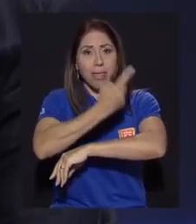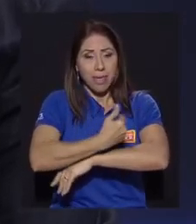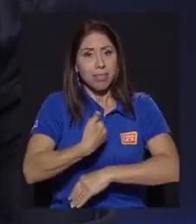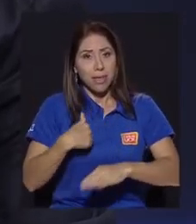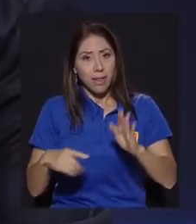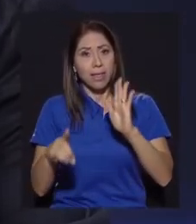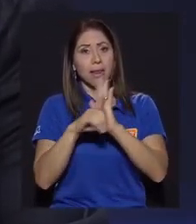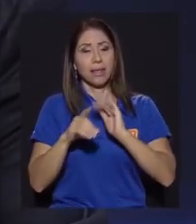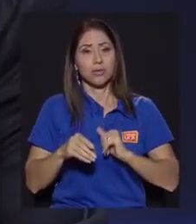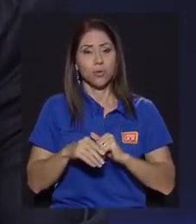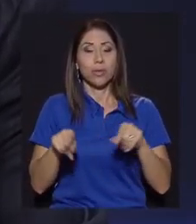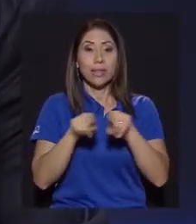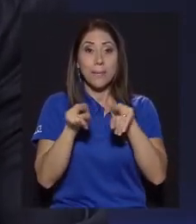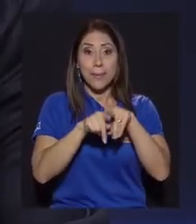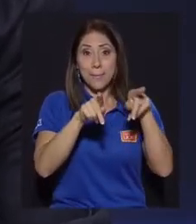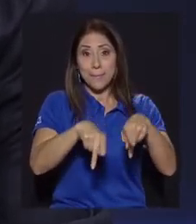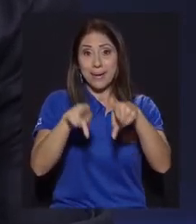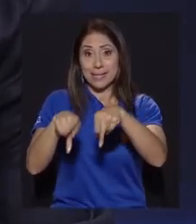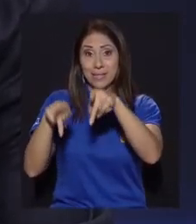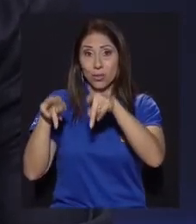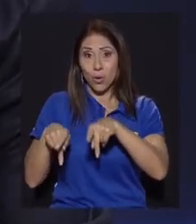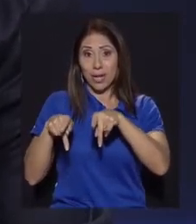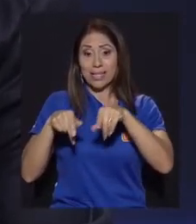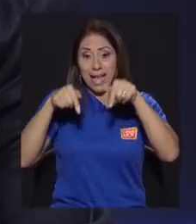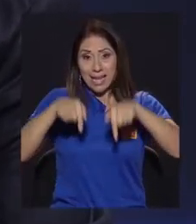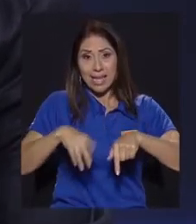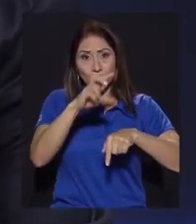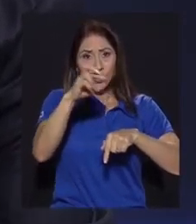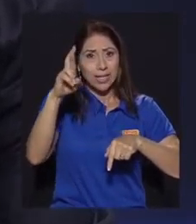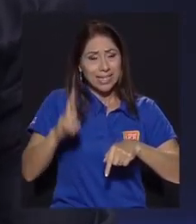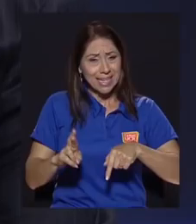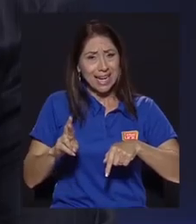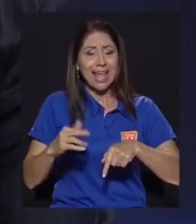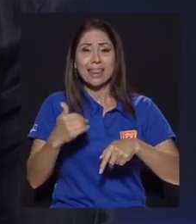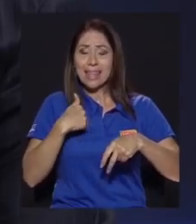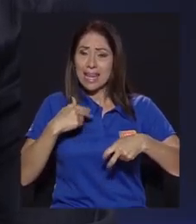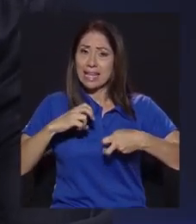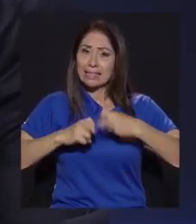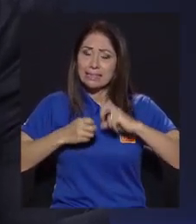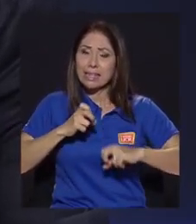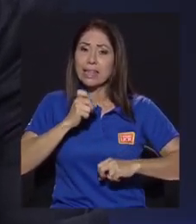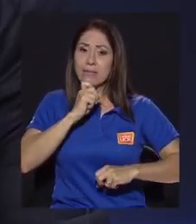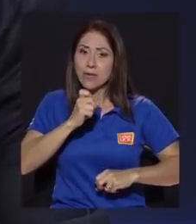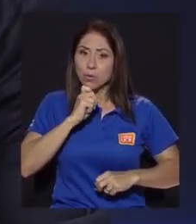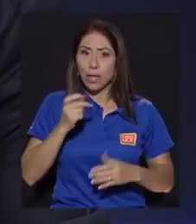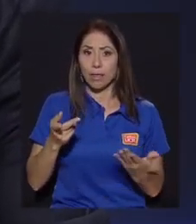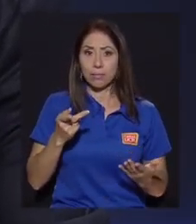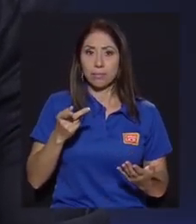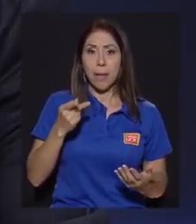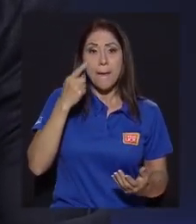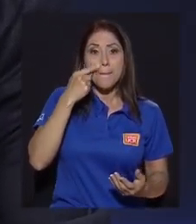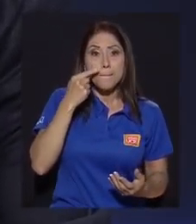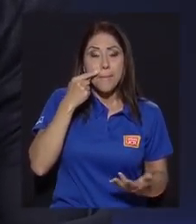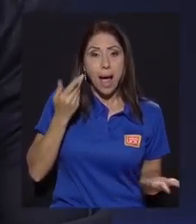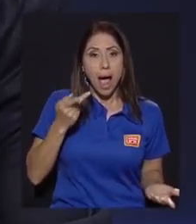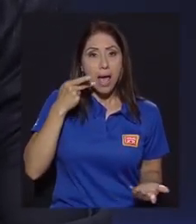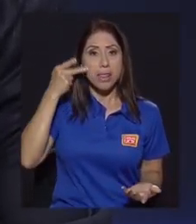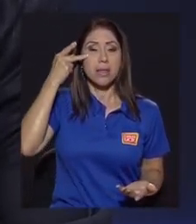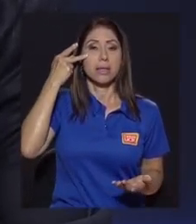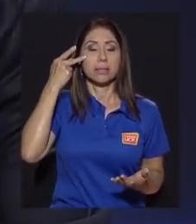tienen dificultad padres de familia y madres de familia que tienen